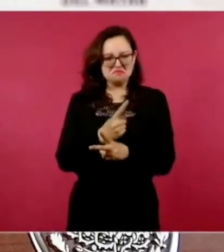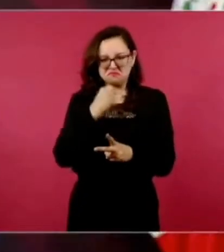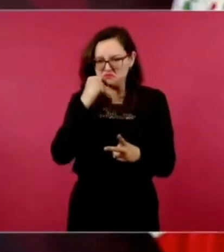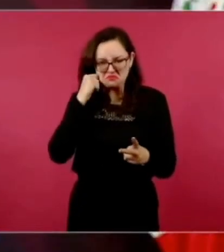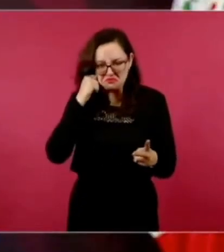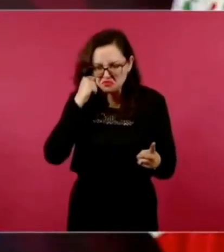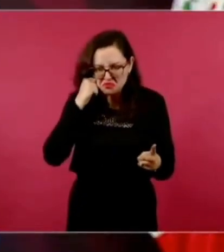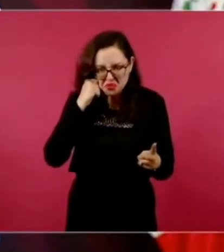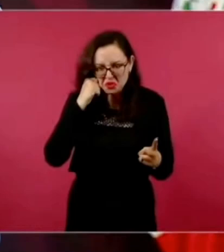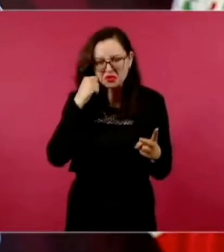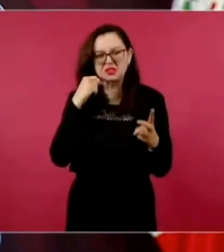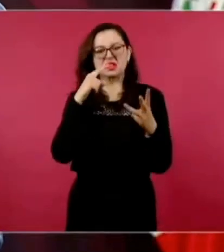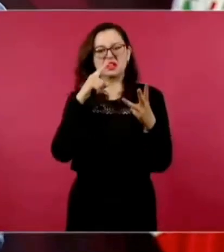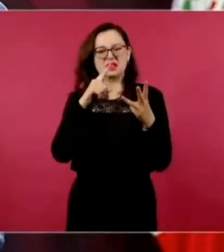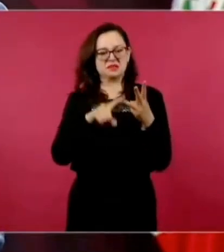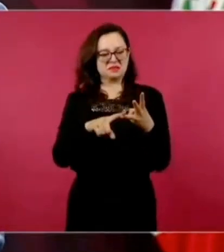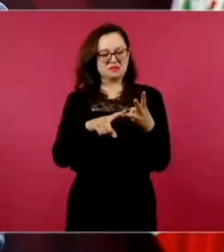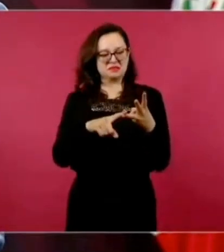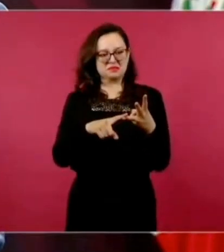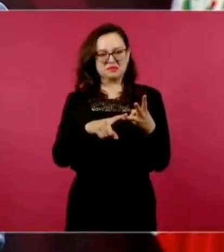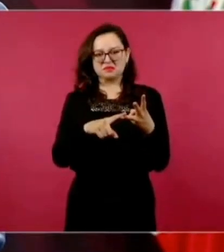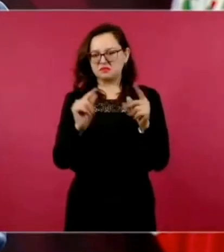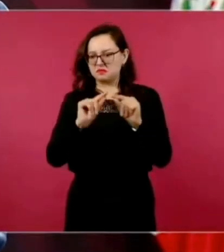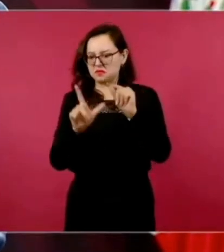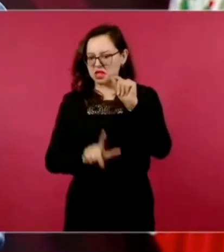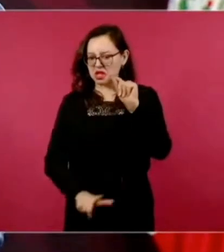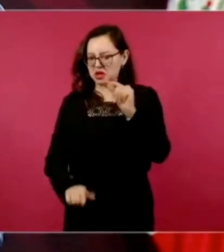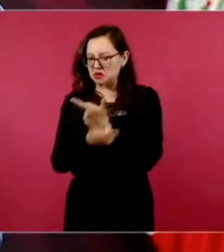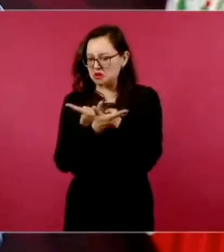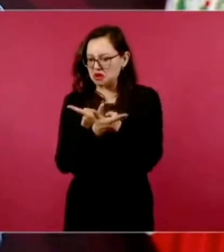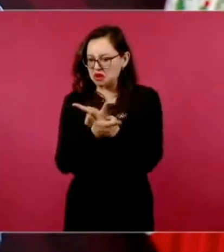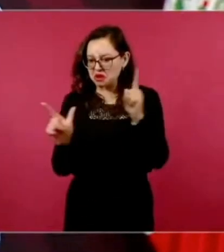la libertad y el Estado de Derecho?